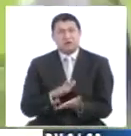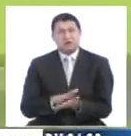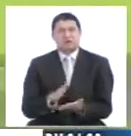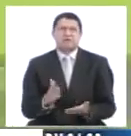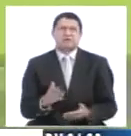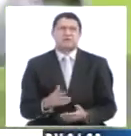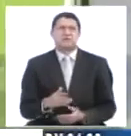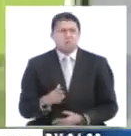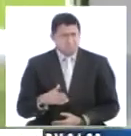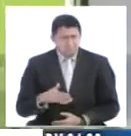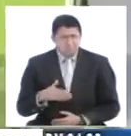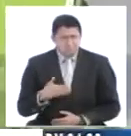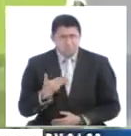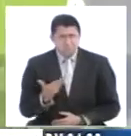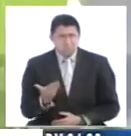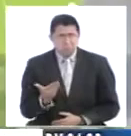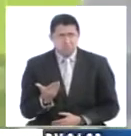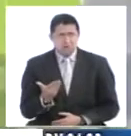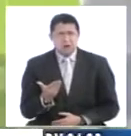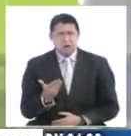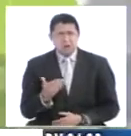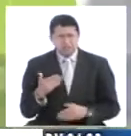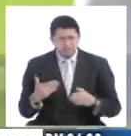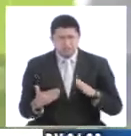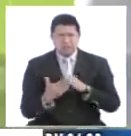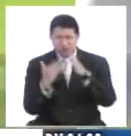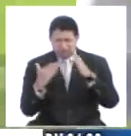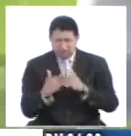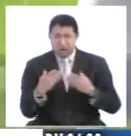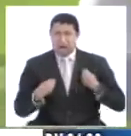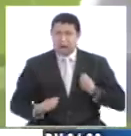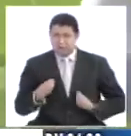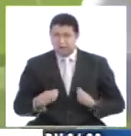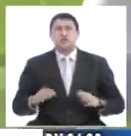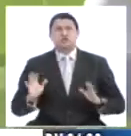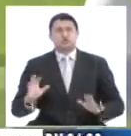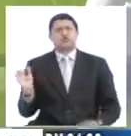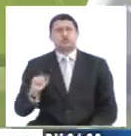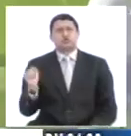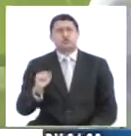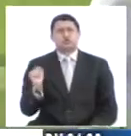esto podría verse afectado por la ansiedad